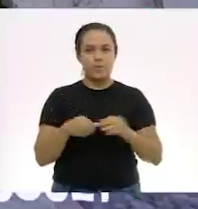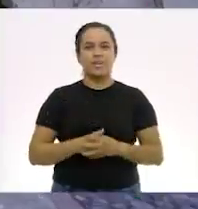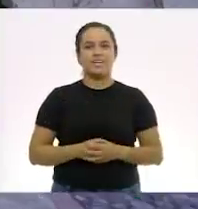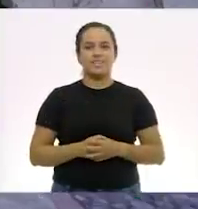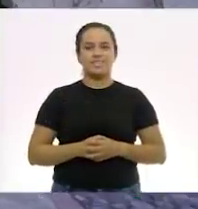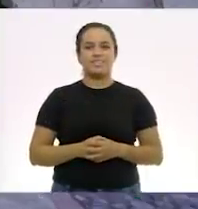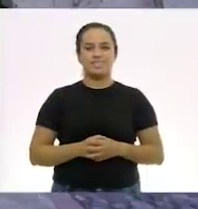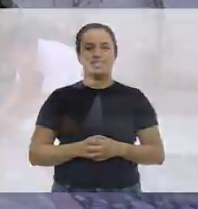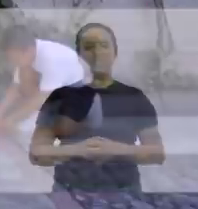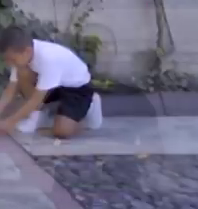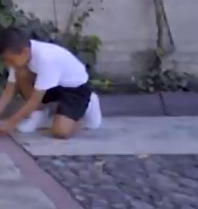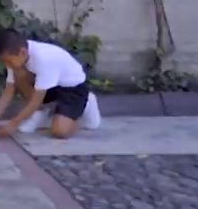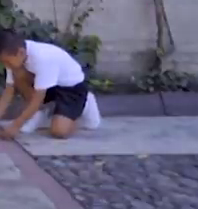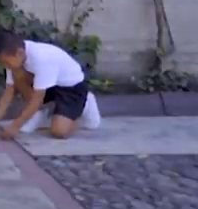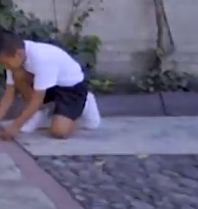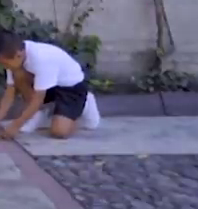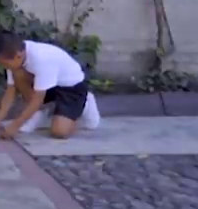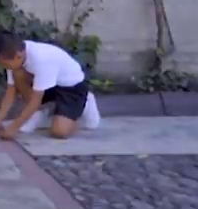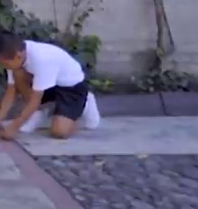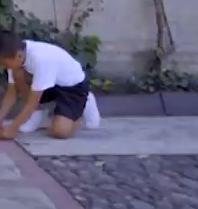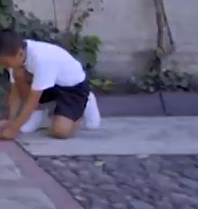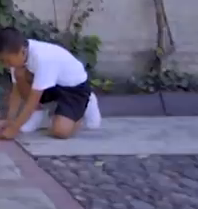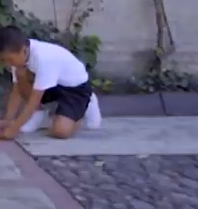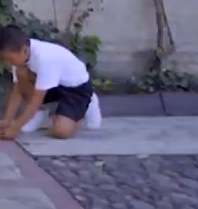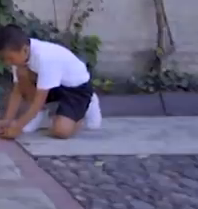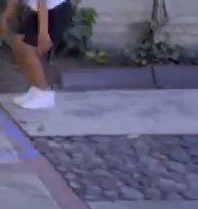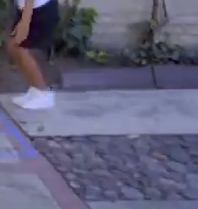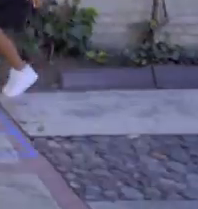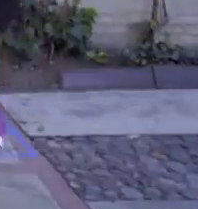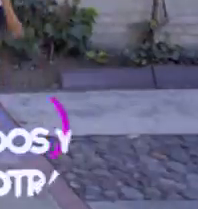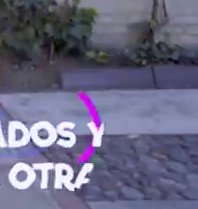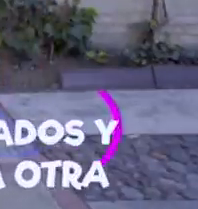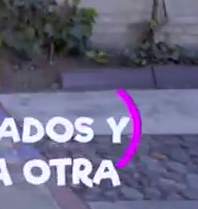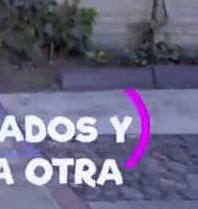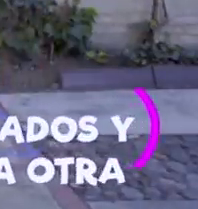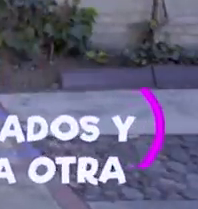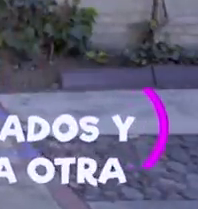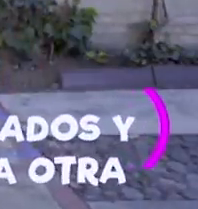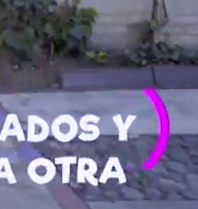bueno, allá en casa los podemos retar con alguna